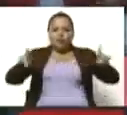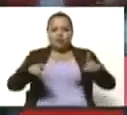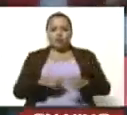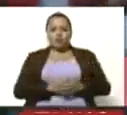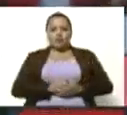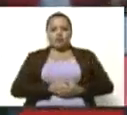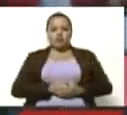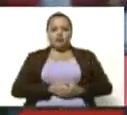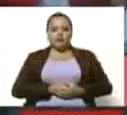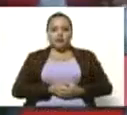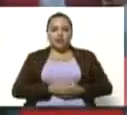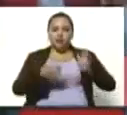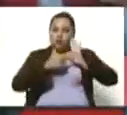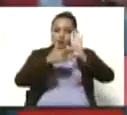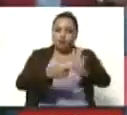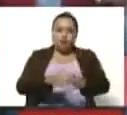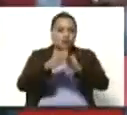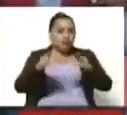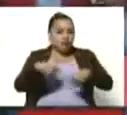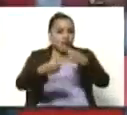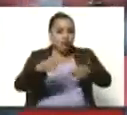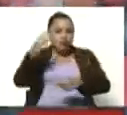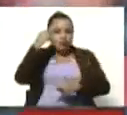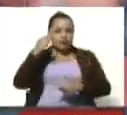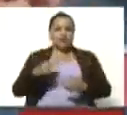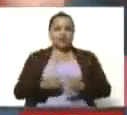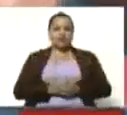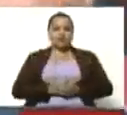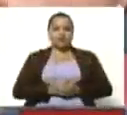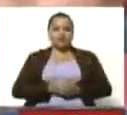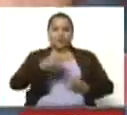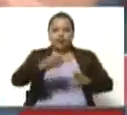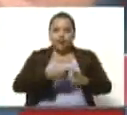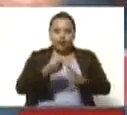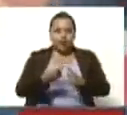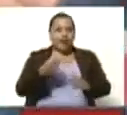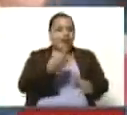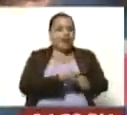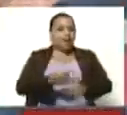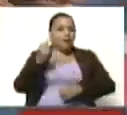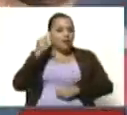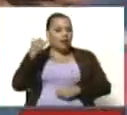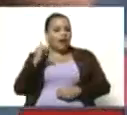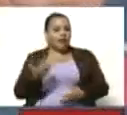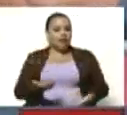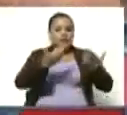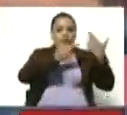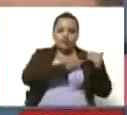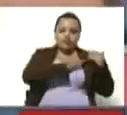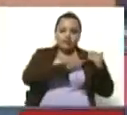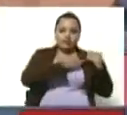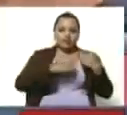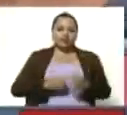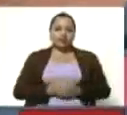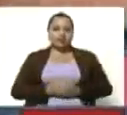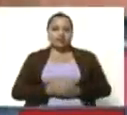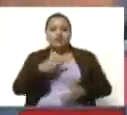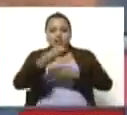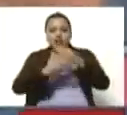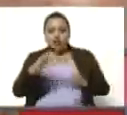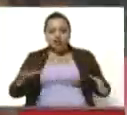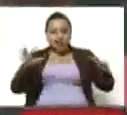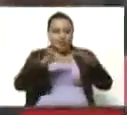y lo demostramos todos los días Así que hermanos tenemos esa responsabilidad de estar con